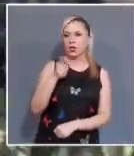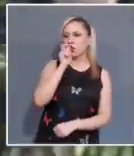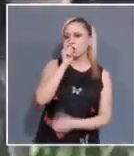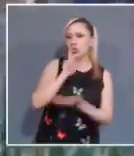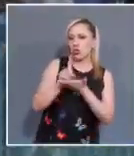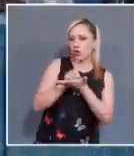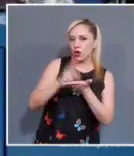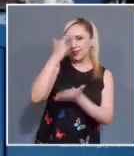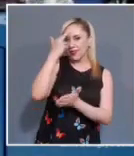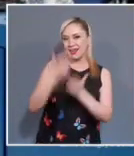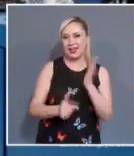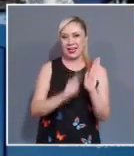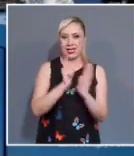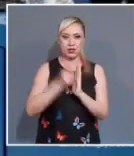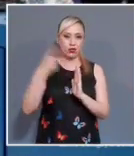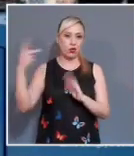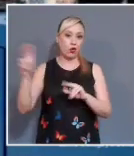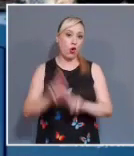México.